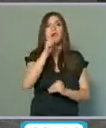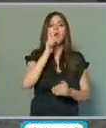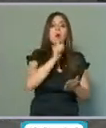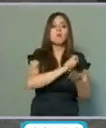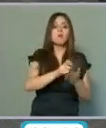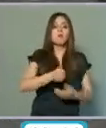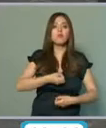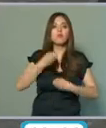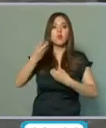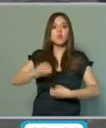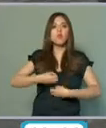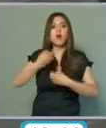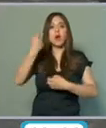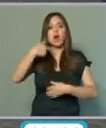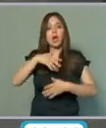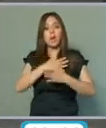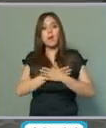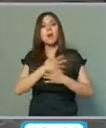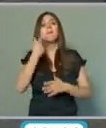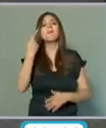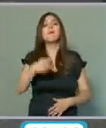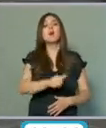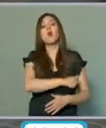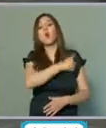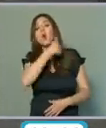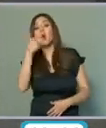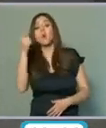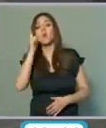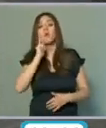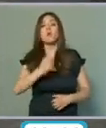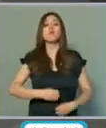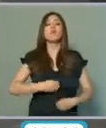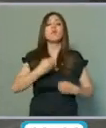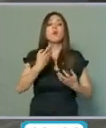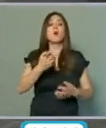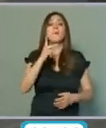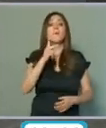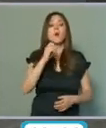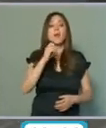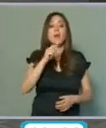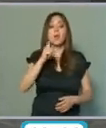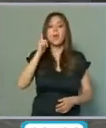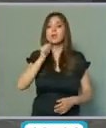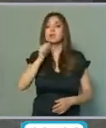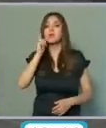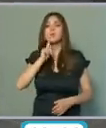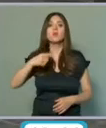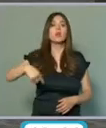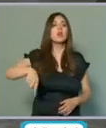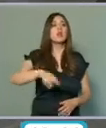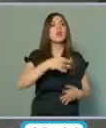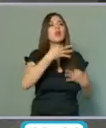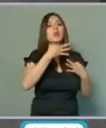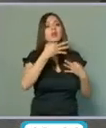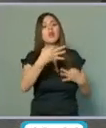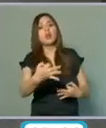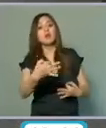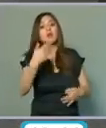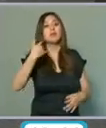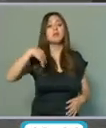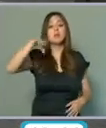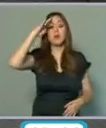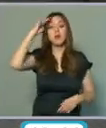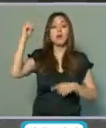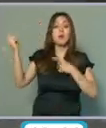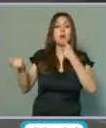eso, sino a otra poetisa también andaba, que las traía de un ala. O sea que después de